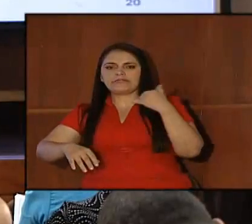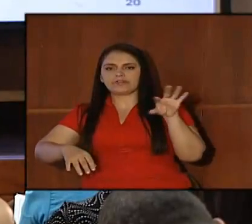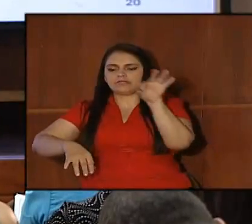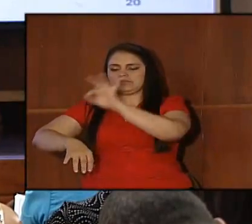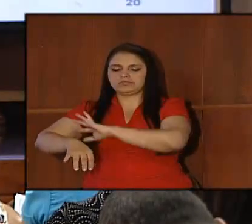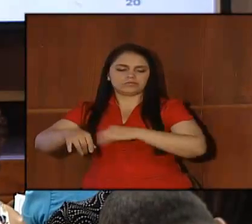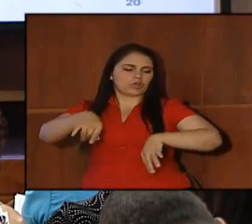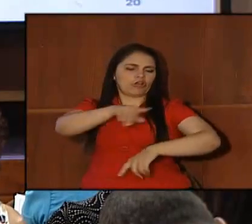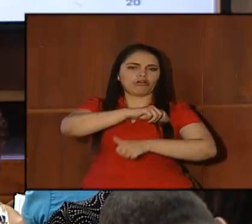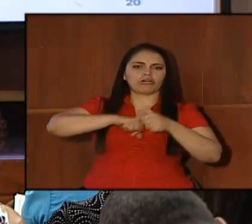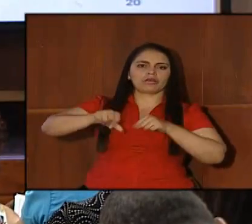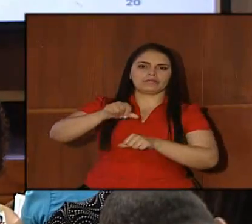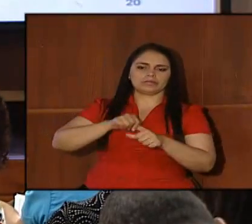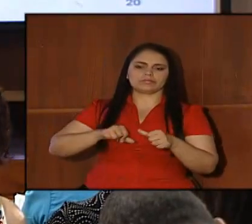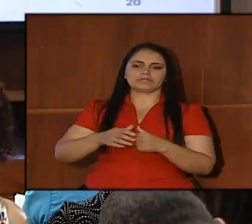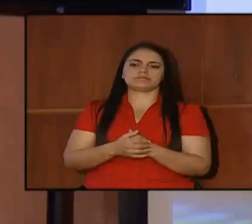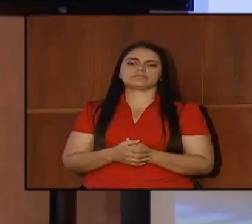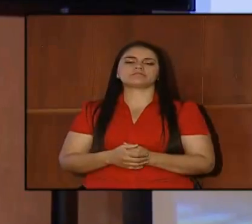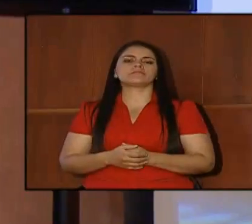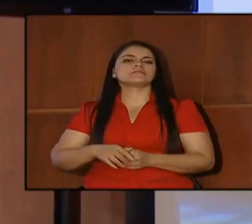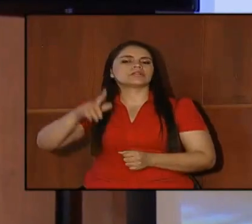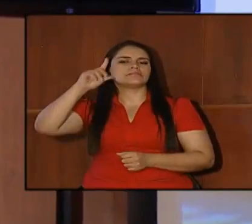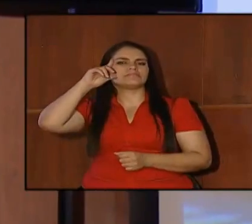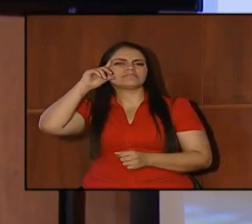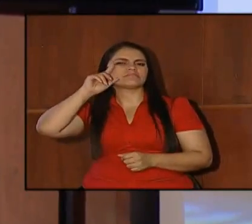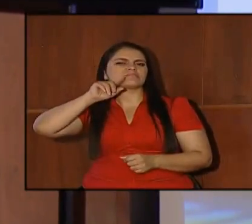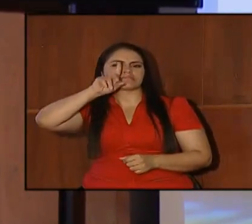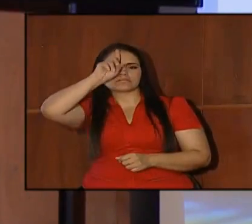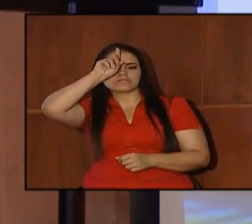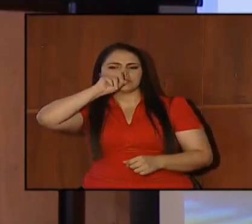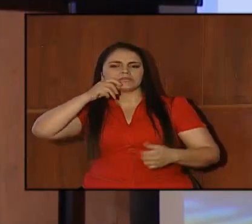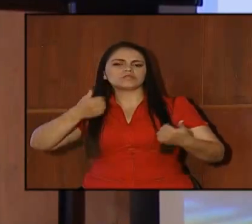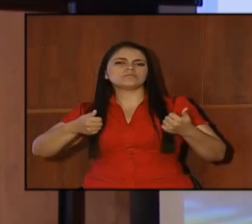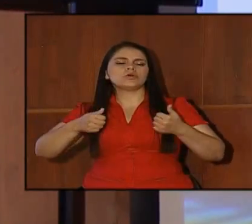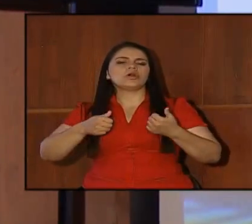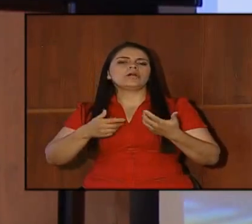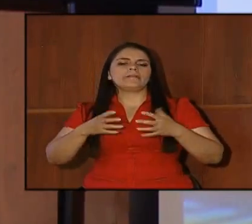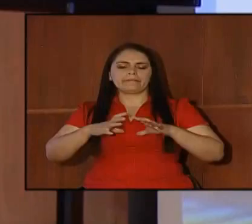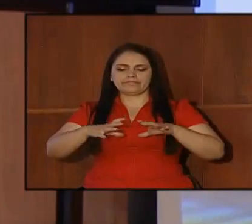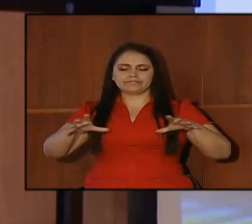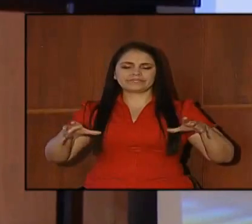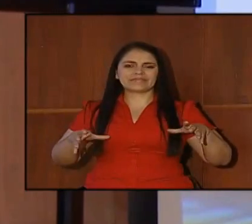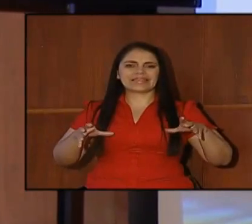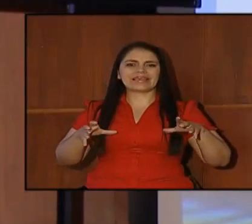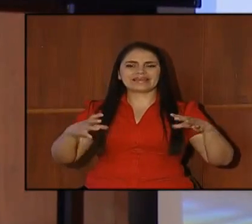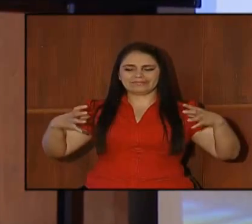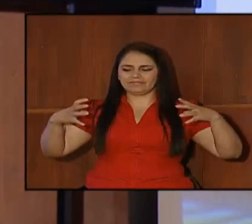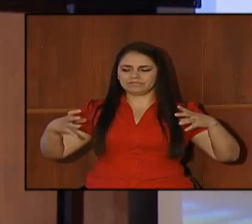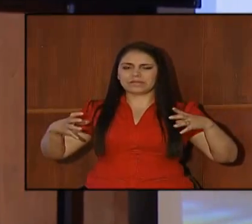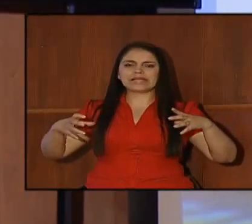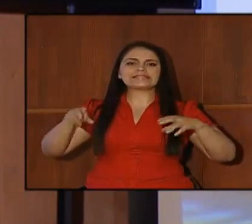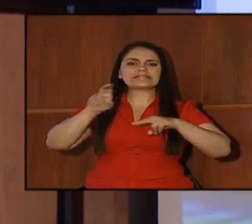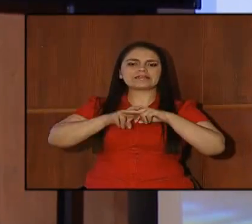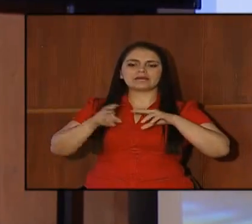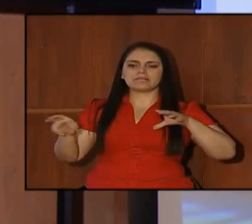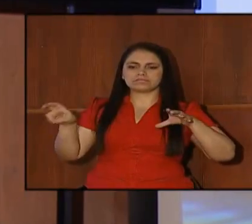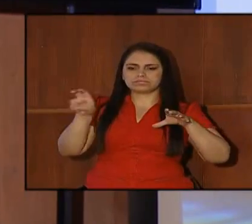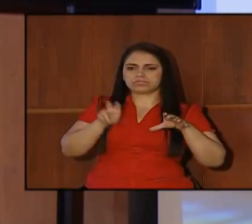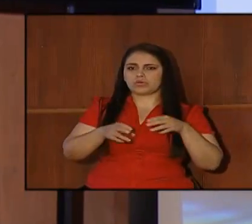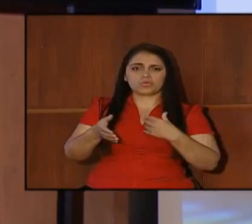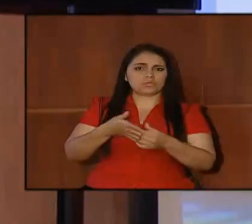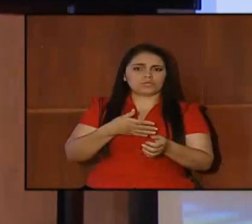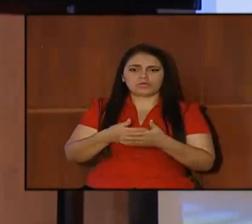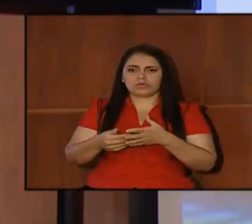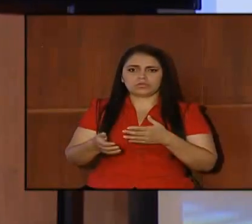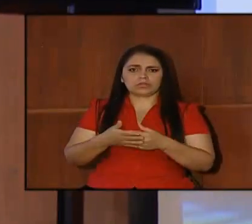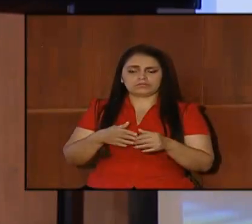de genitales, se recomienda que se siente el paciente en un pato de mujer, así sea hombre, que se